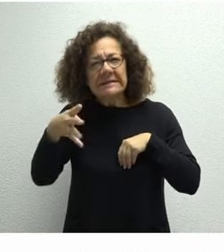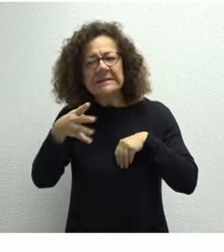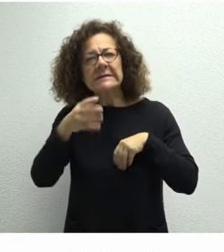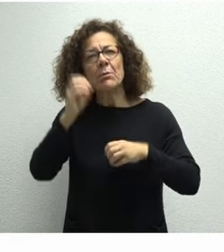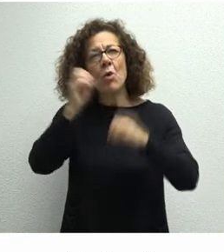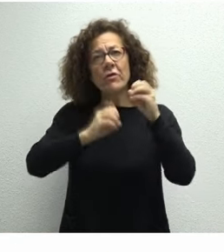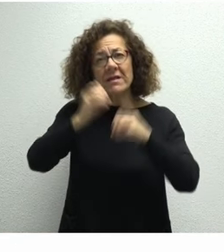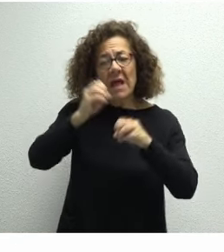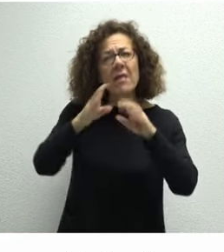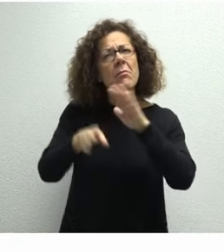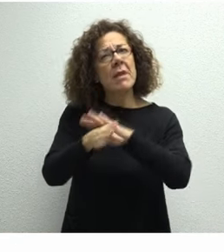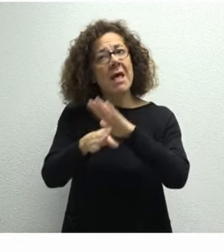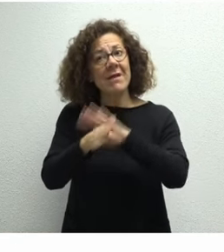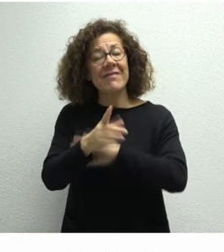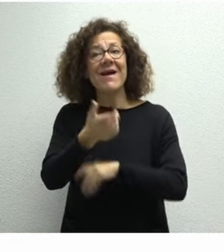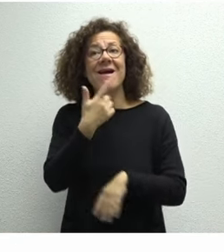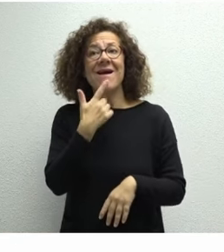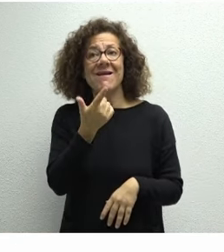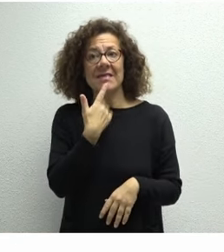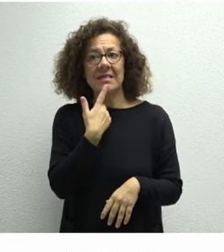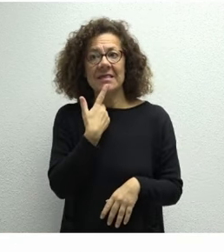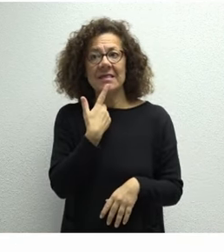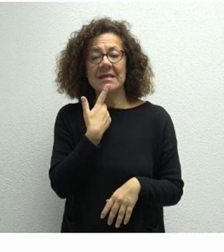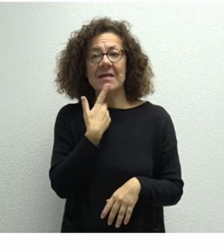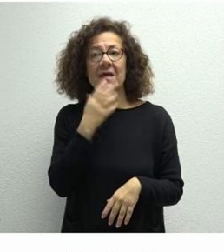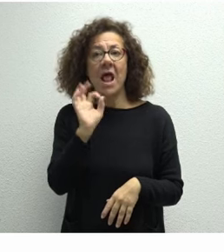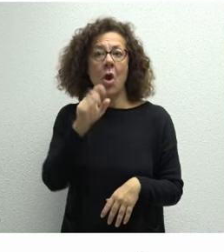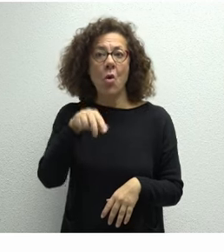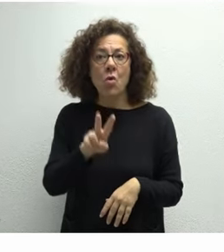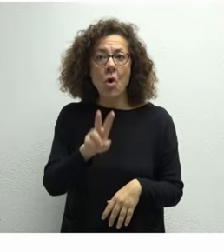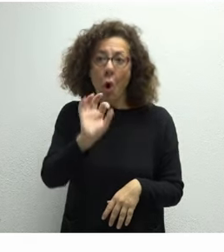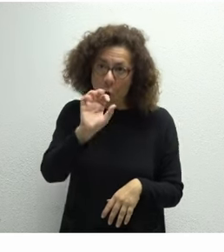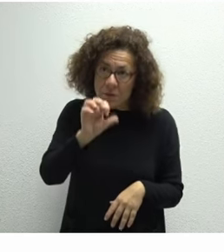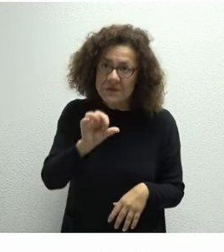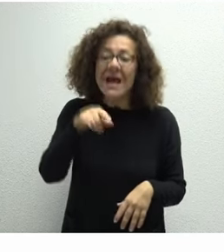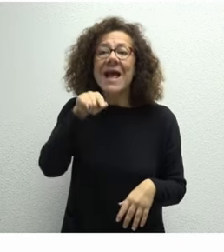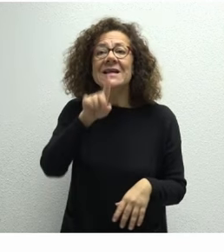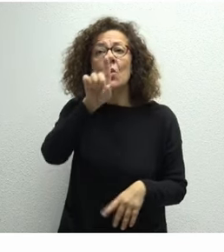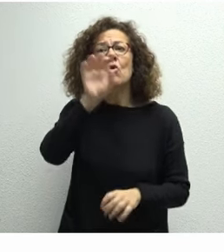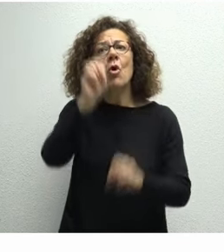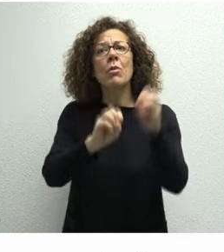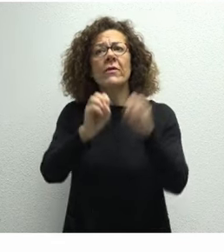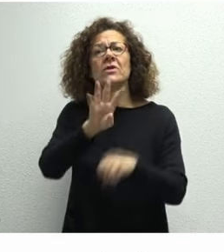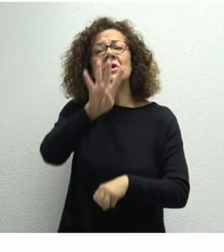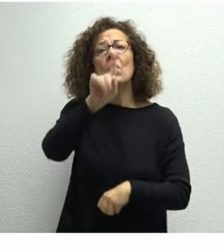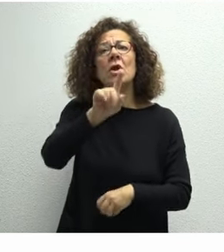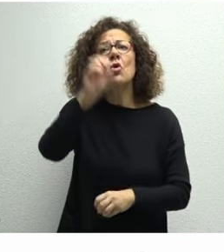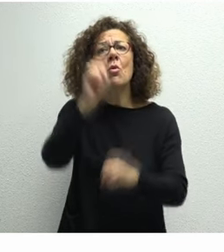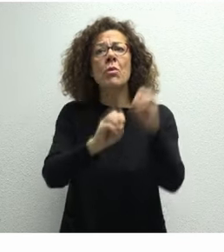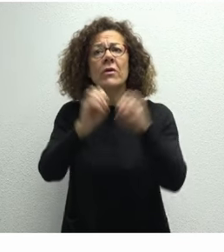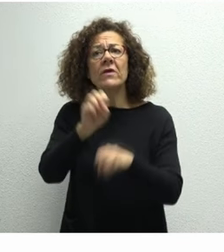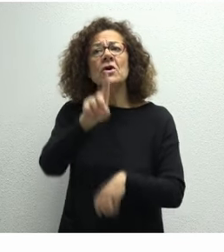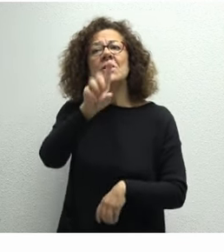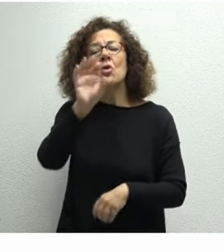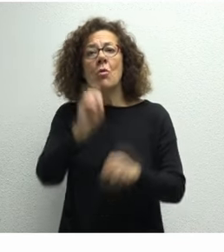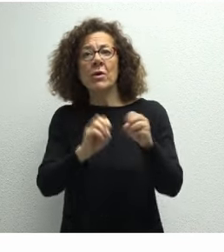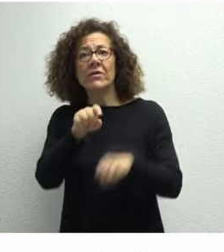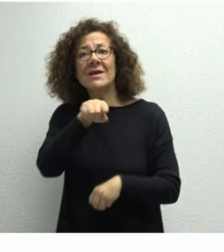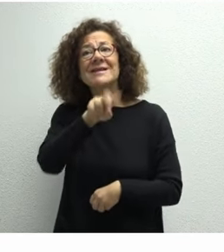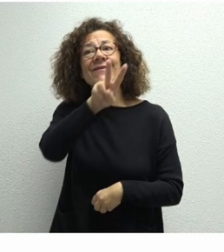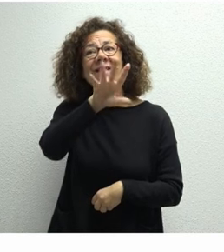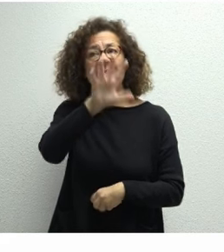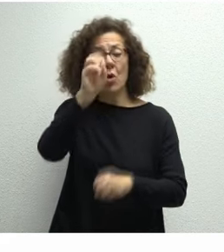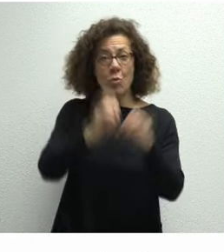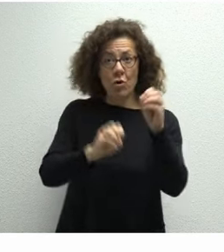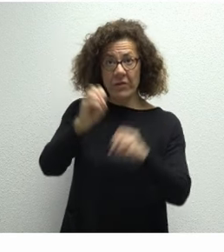nos que nos indica la la la OMS No ese 1% y ese 41 por de ese 1% y ese